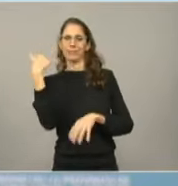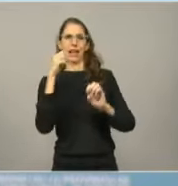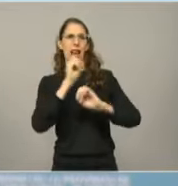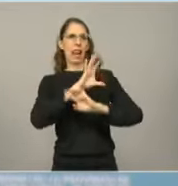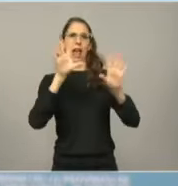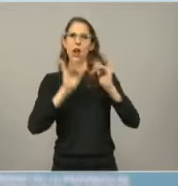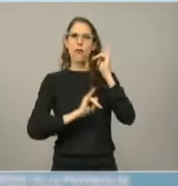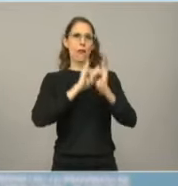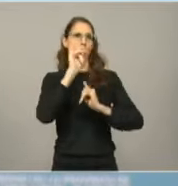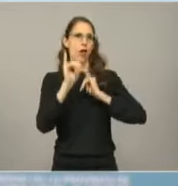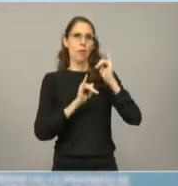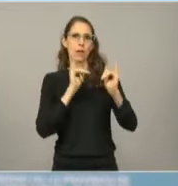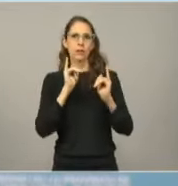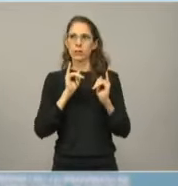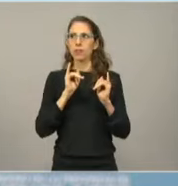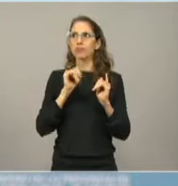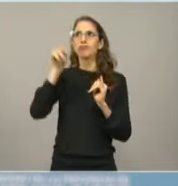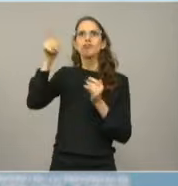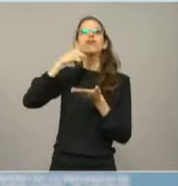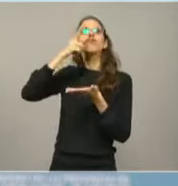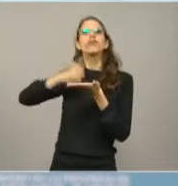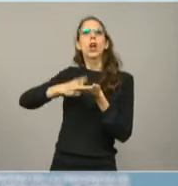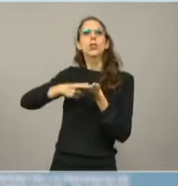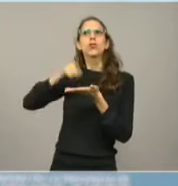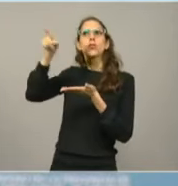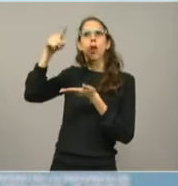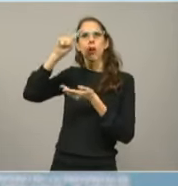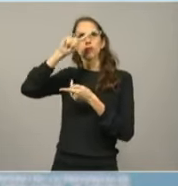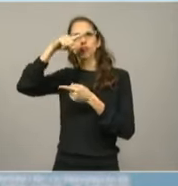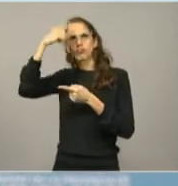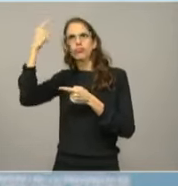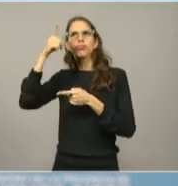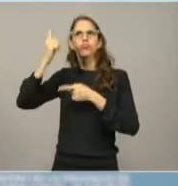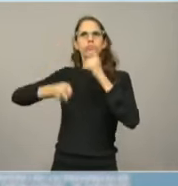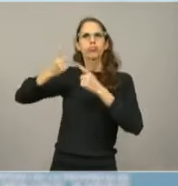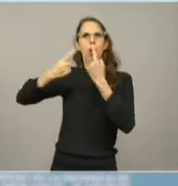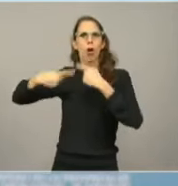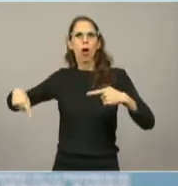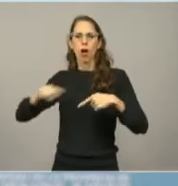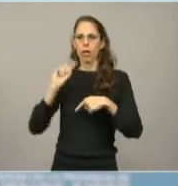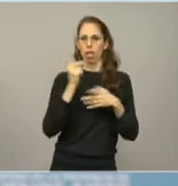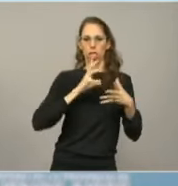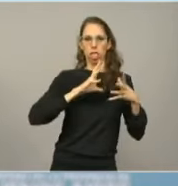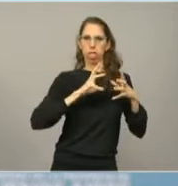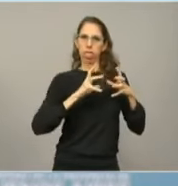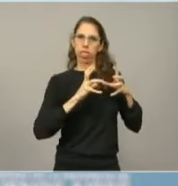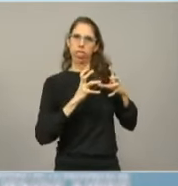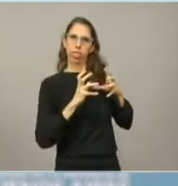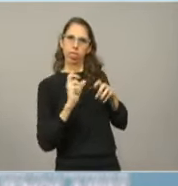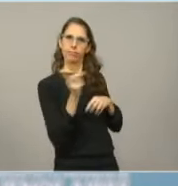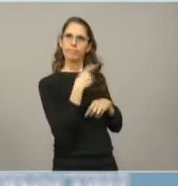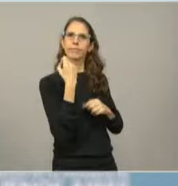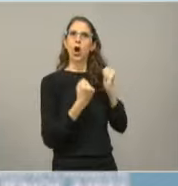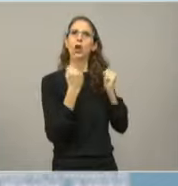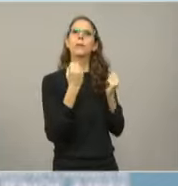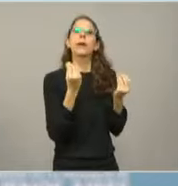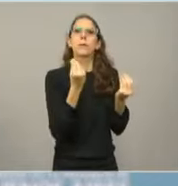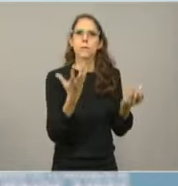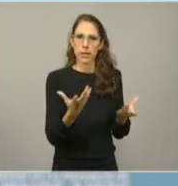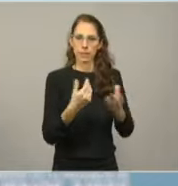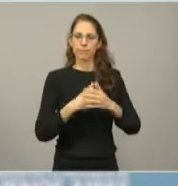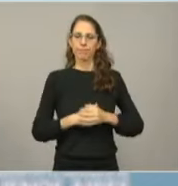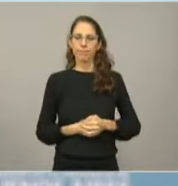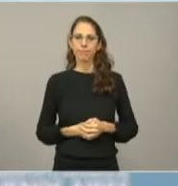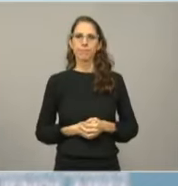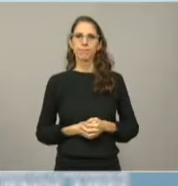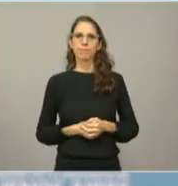sobre el impacto que están teniendo las decisiones del gobierno nacional en la economía y en ese